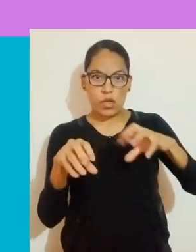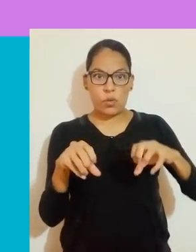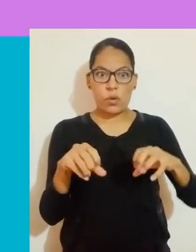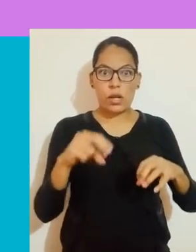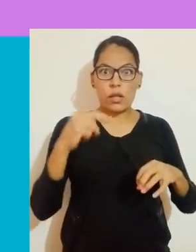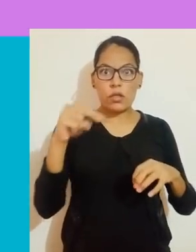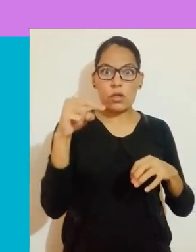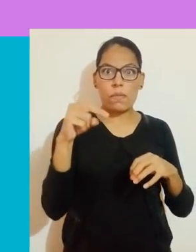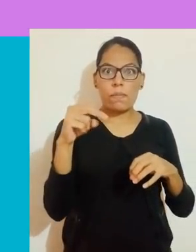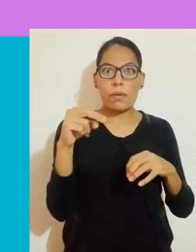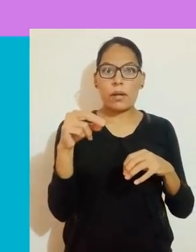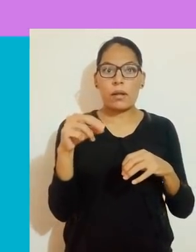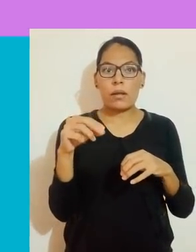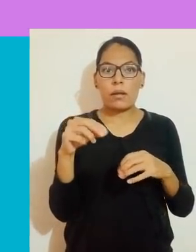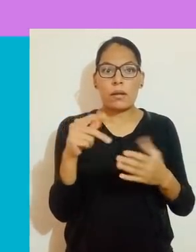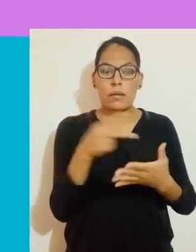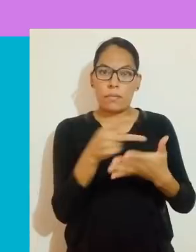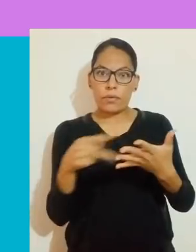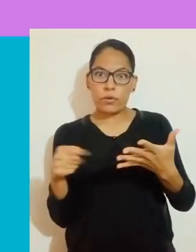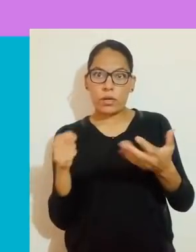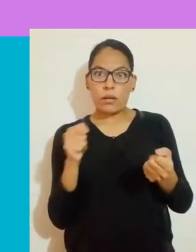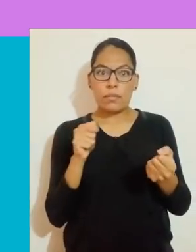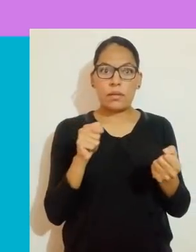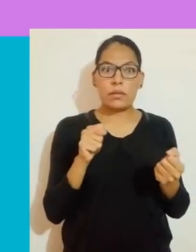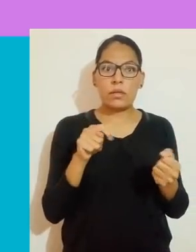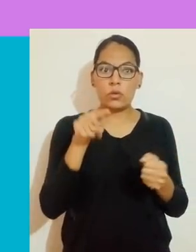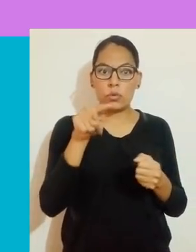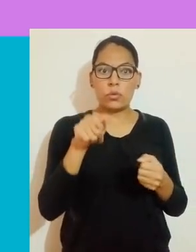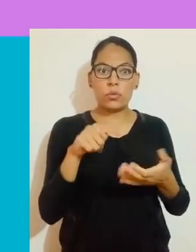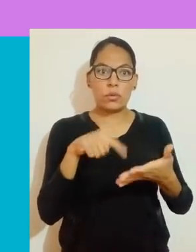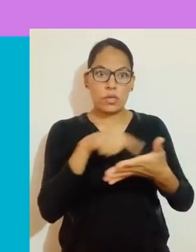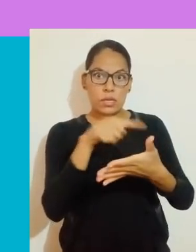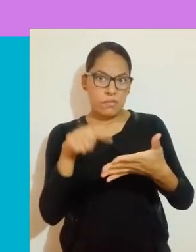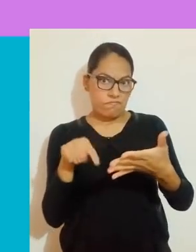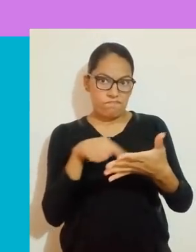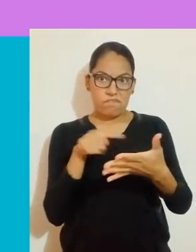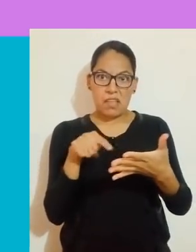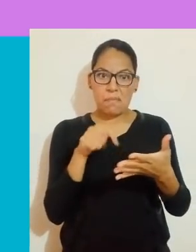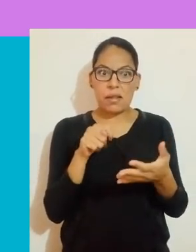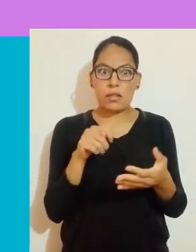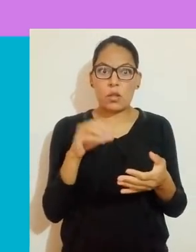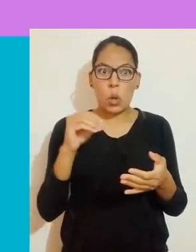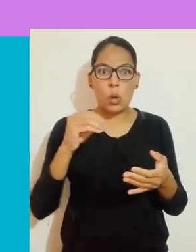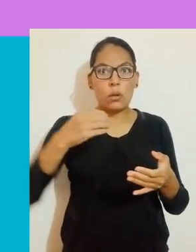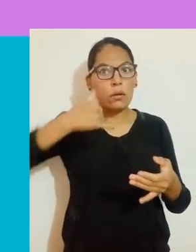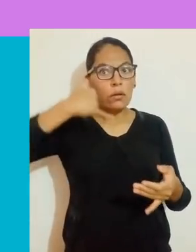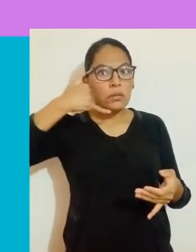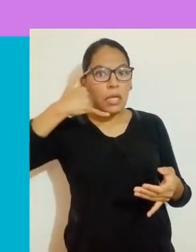tablet o celular se les llama aplicaciones o app.